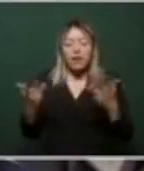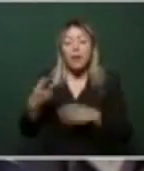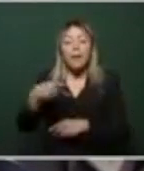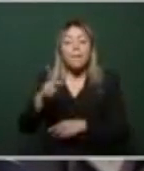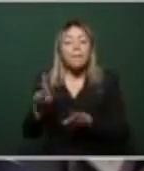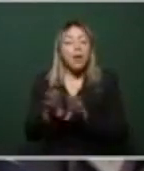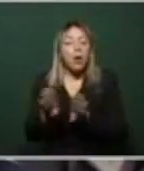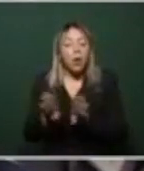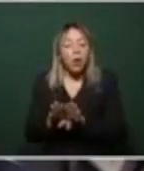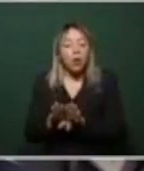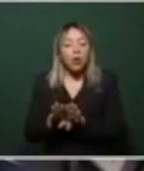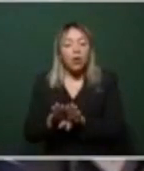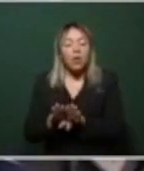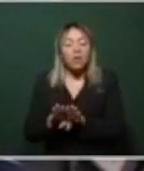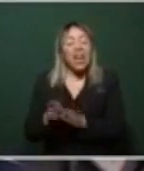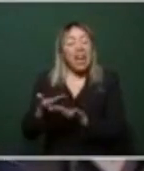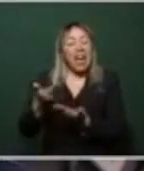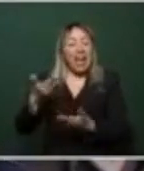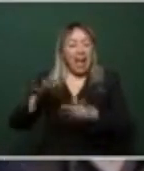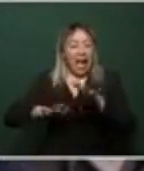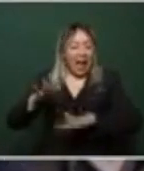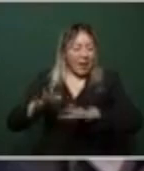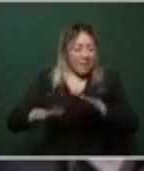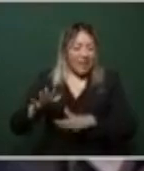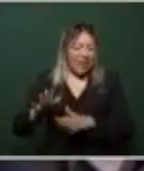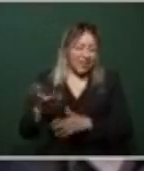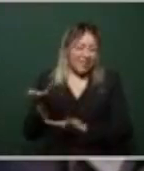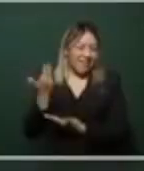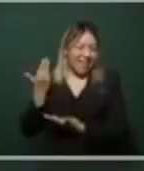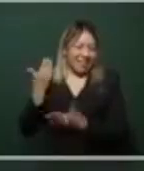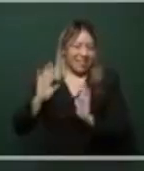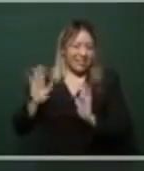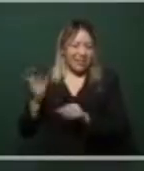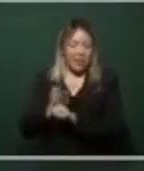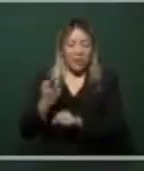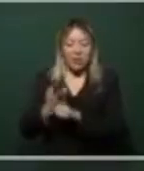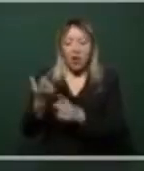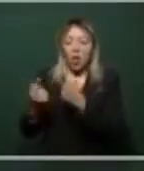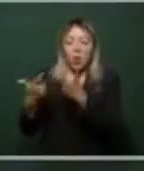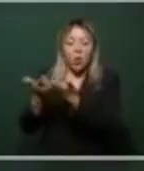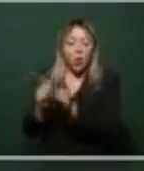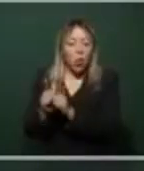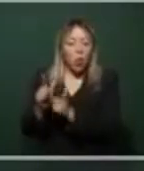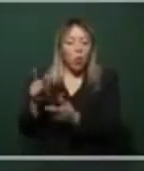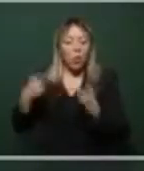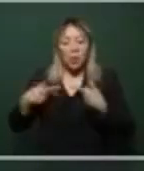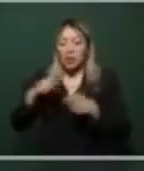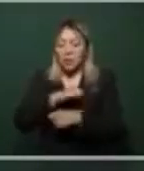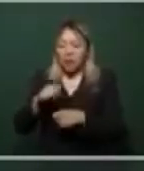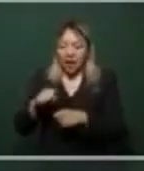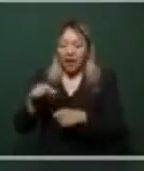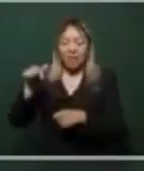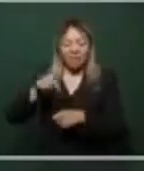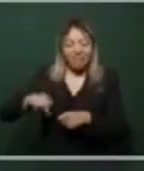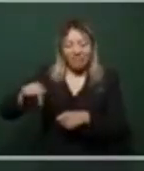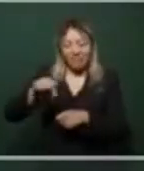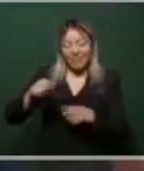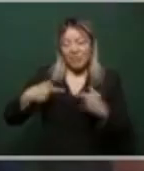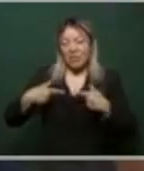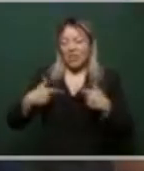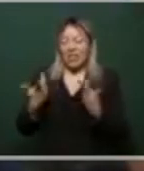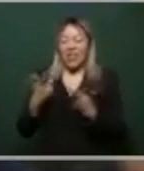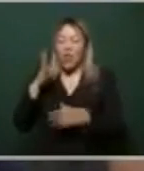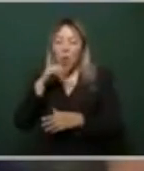experiencia común que las bandas, cuando se les cierran los caminos para cometer un tipo de delito, pues migran hacia otros,